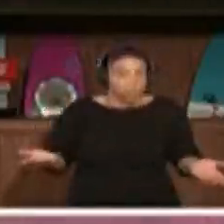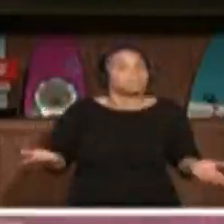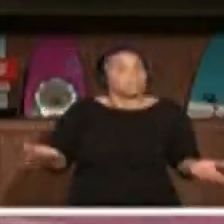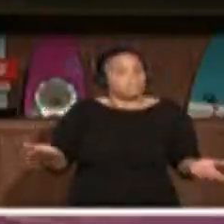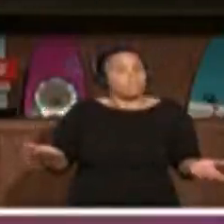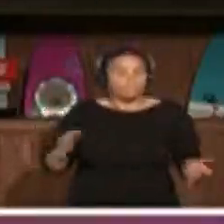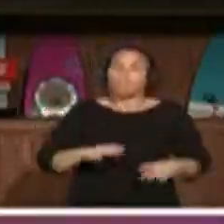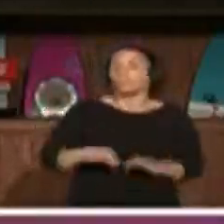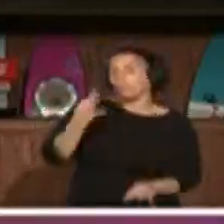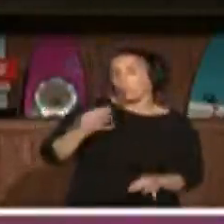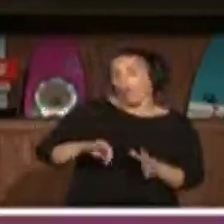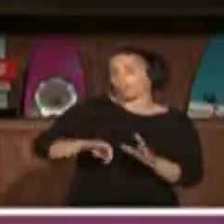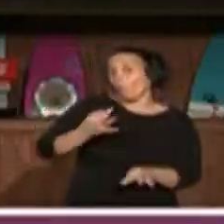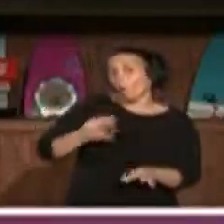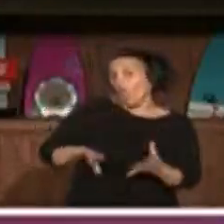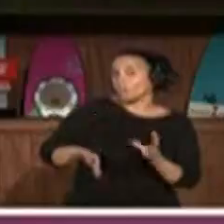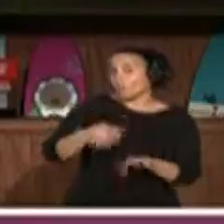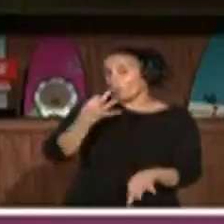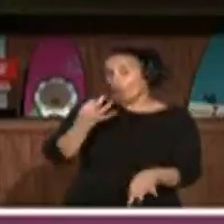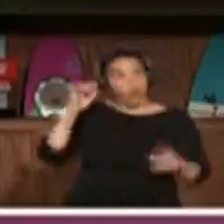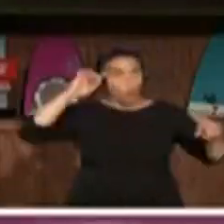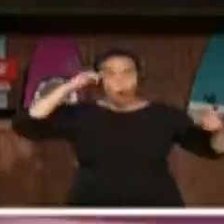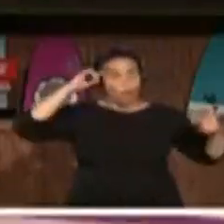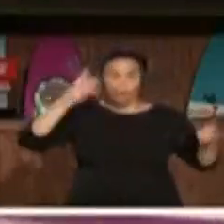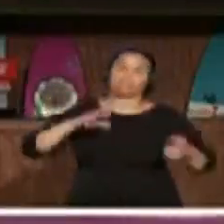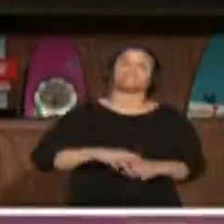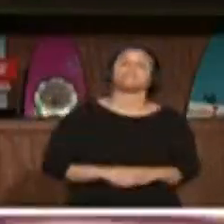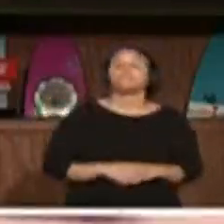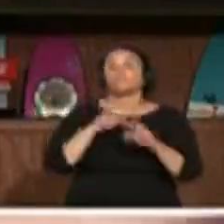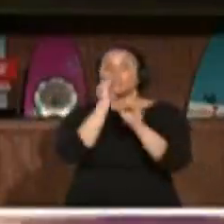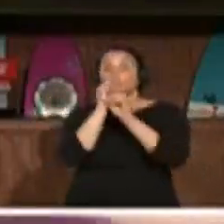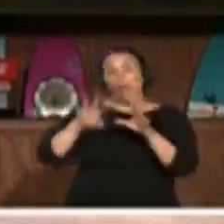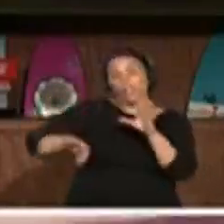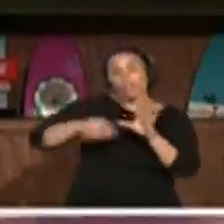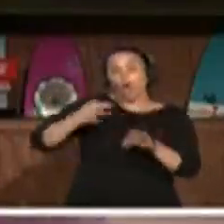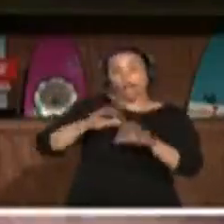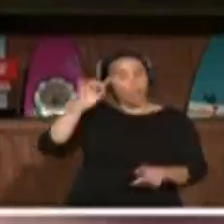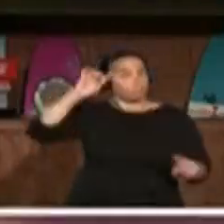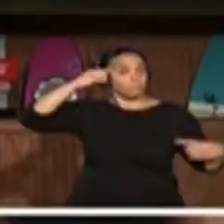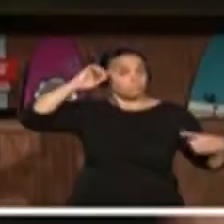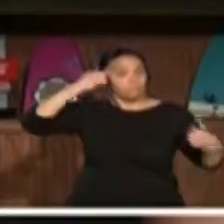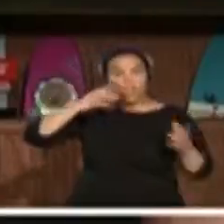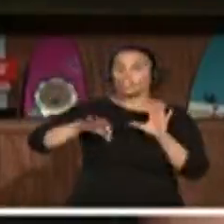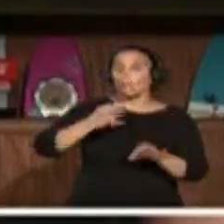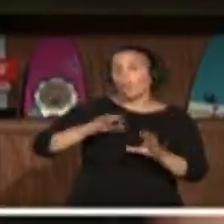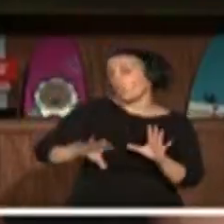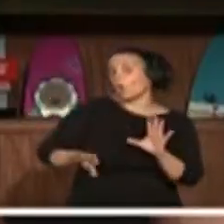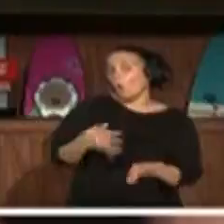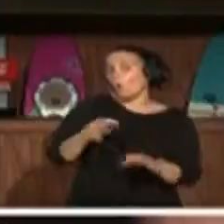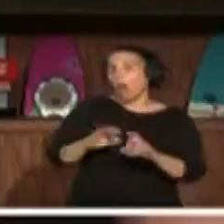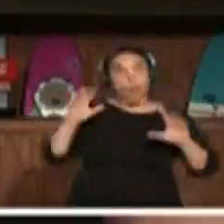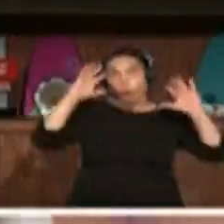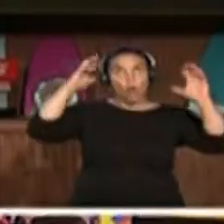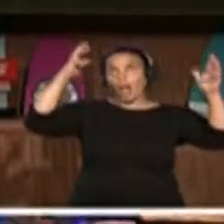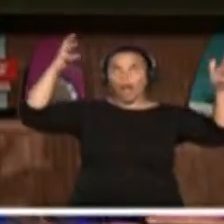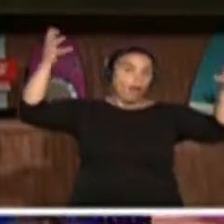sol. Tómbola, tómbola loca, tómbola, tómbola loca, tómbola,